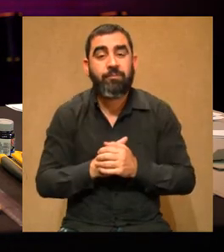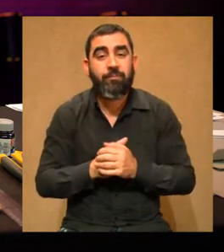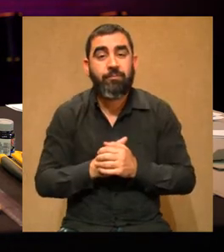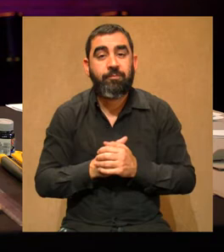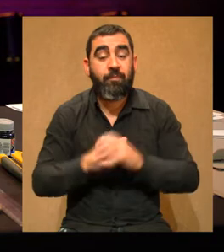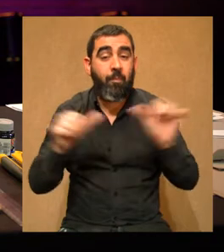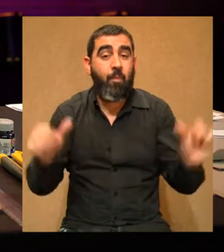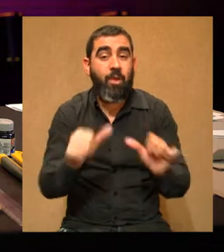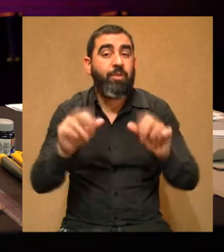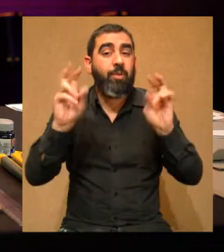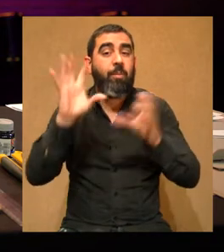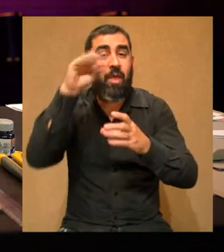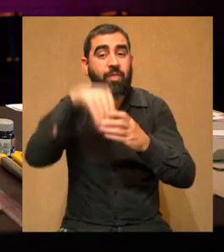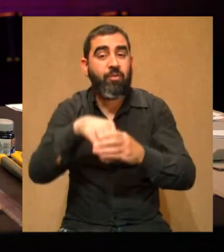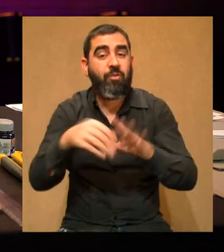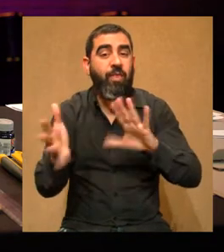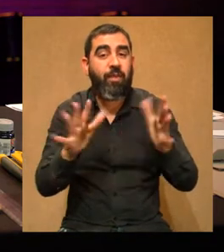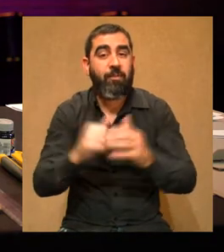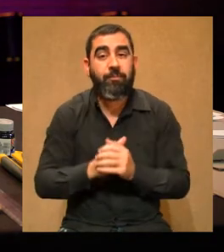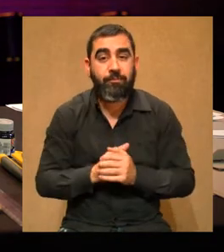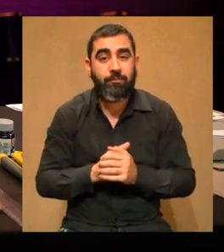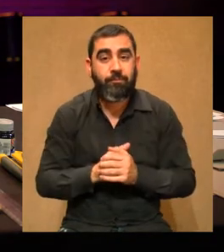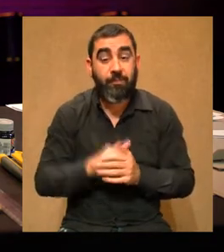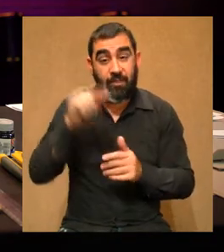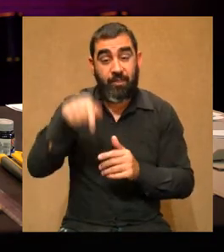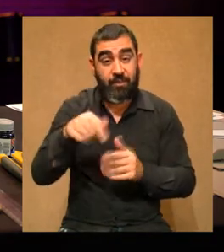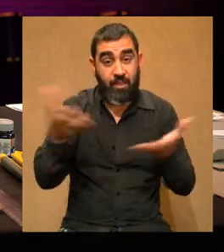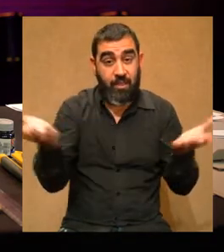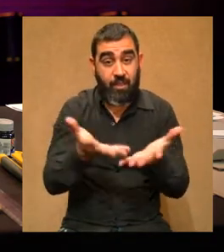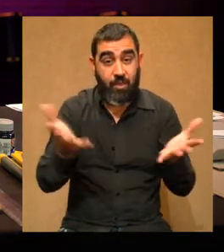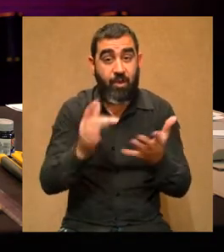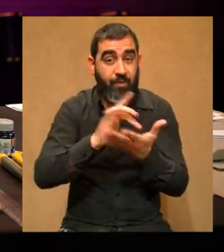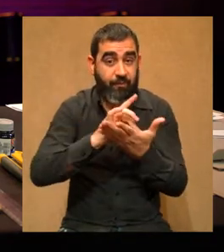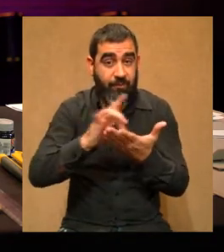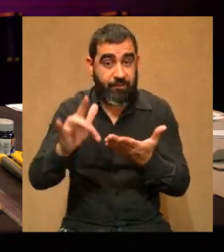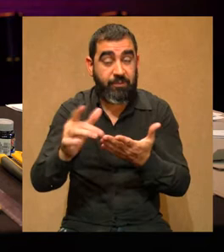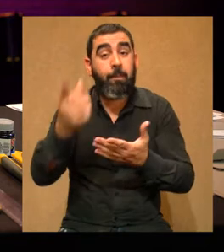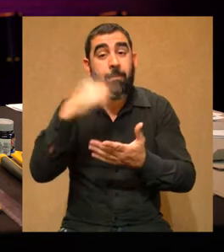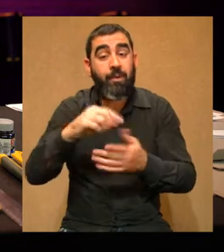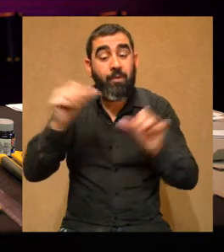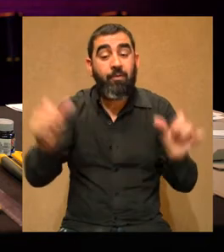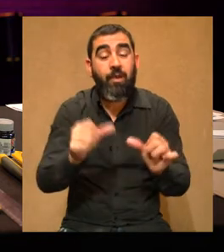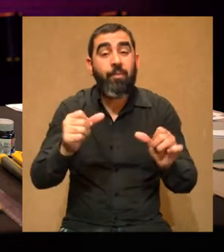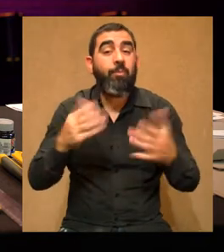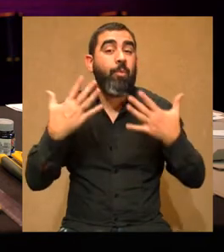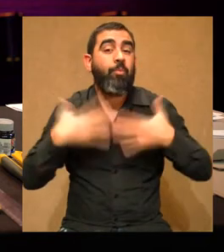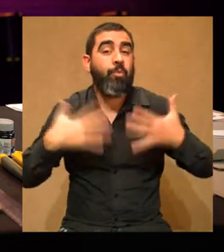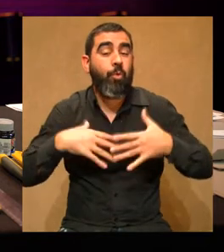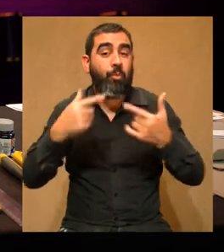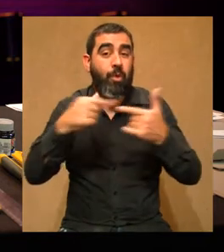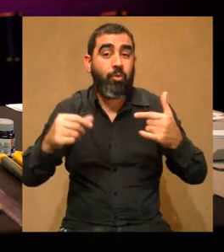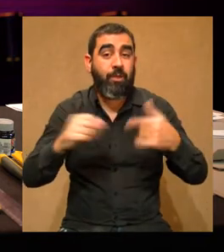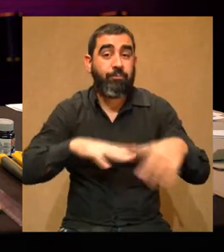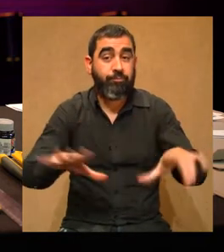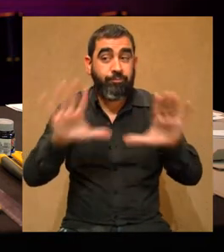vamos a hacer digamos lo que va dentro de esta caja exacto bueno esta caja ahora la tenemos vacía pero la vamos a vestir con